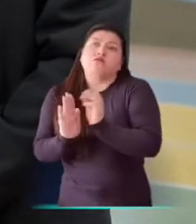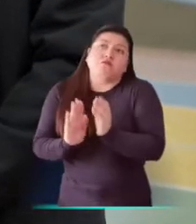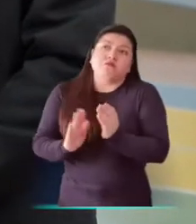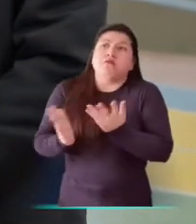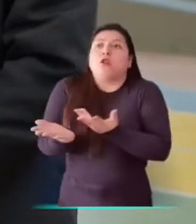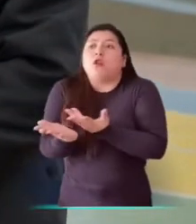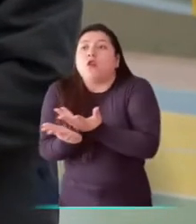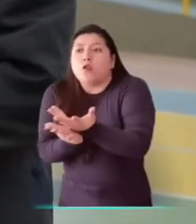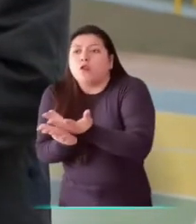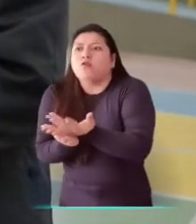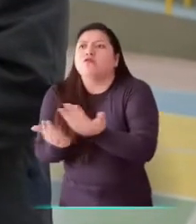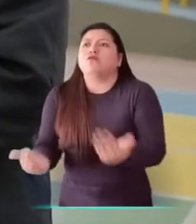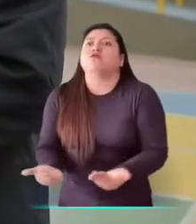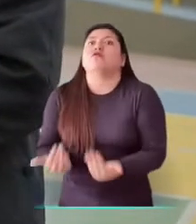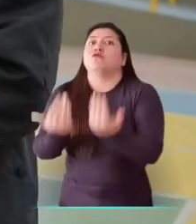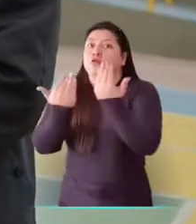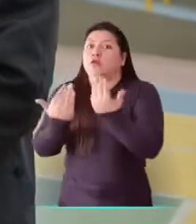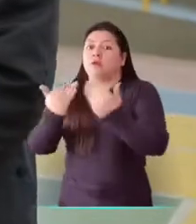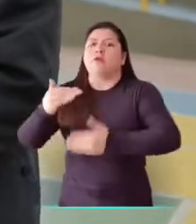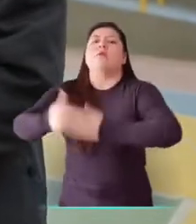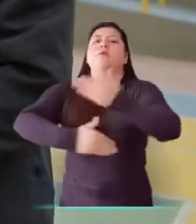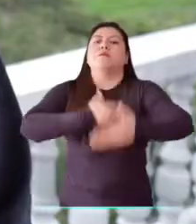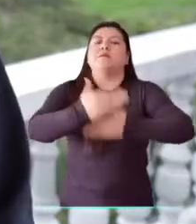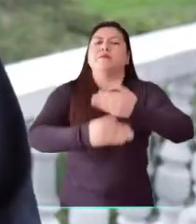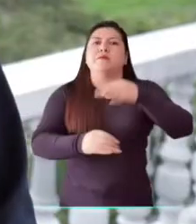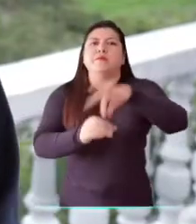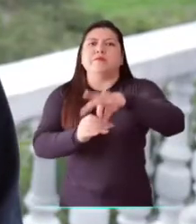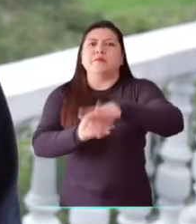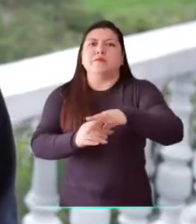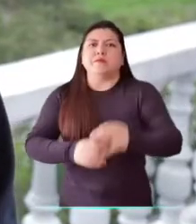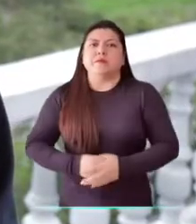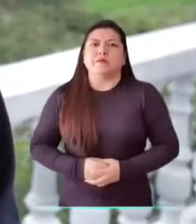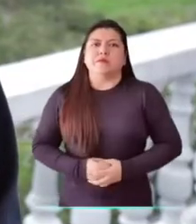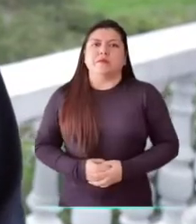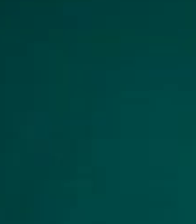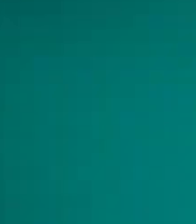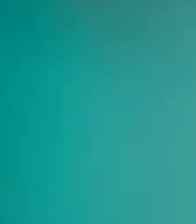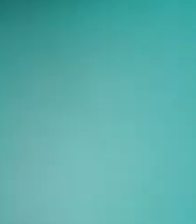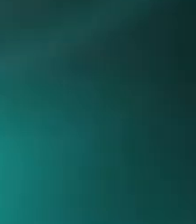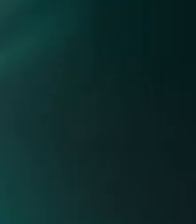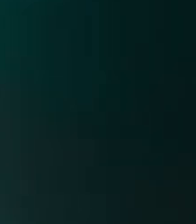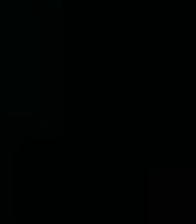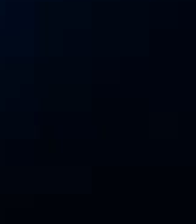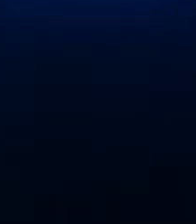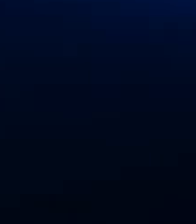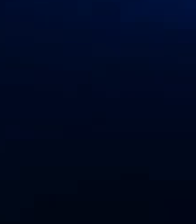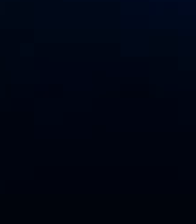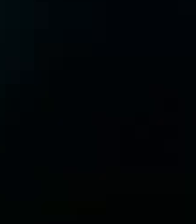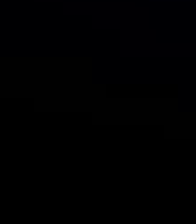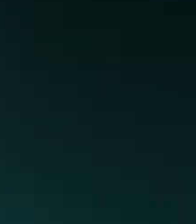pueda dejar conceptos que creo que ayudan muchísimo al proceso electoral.